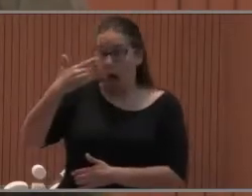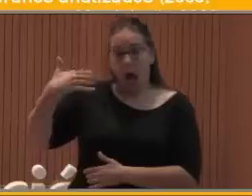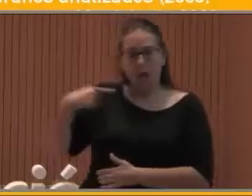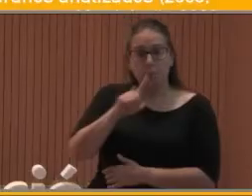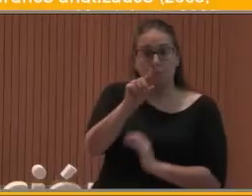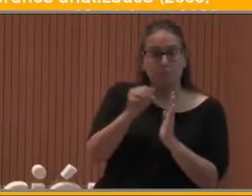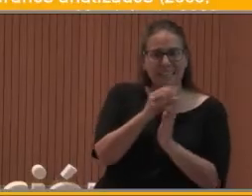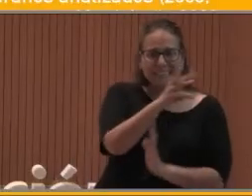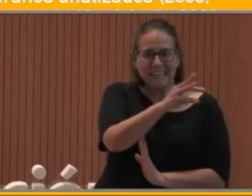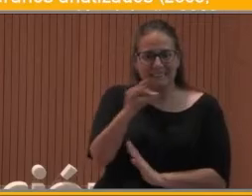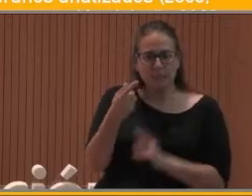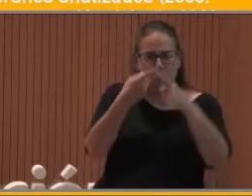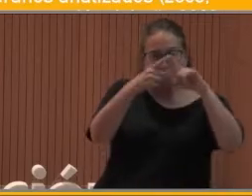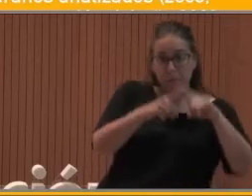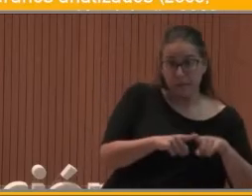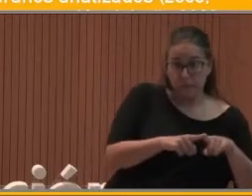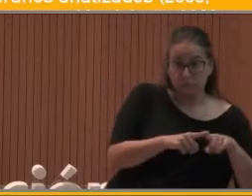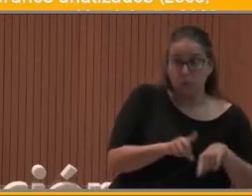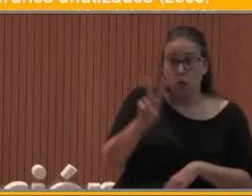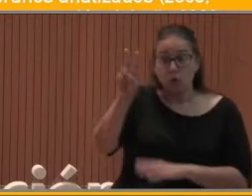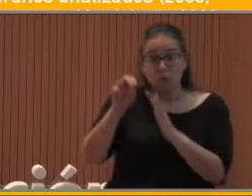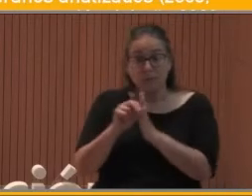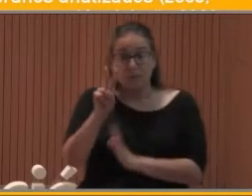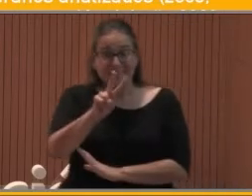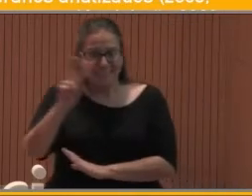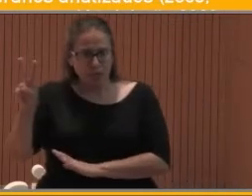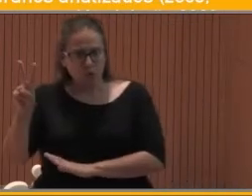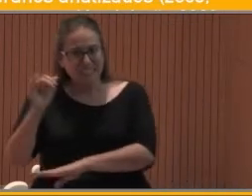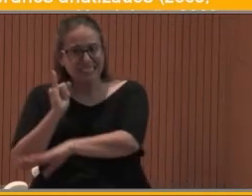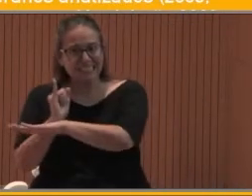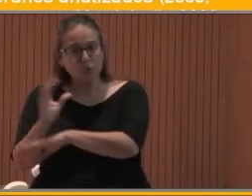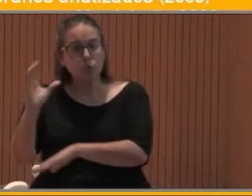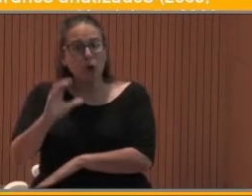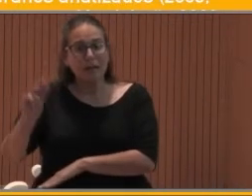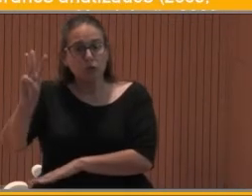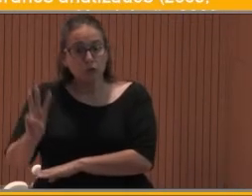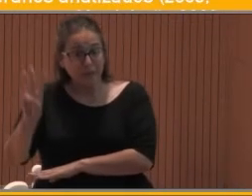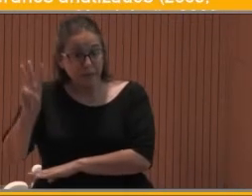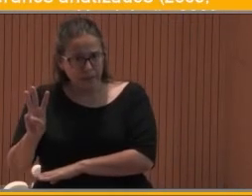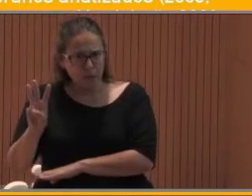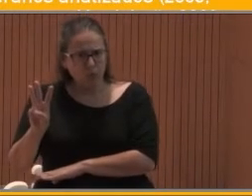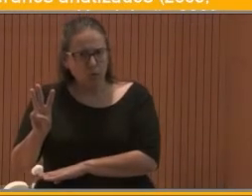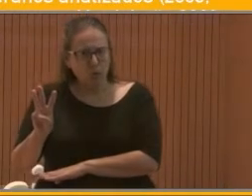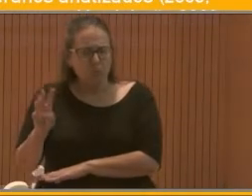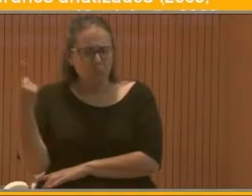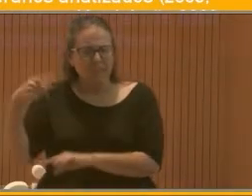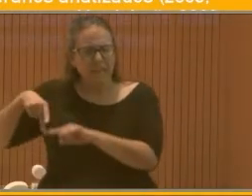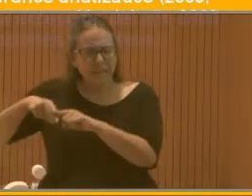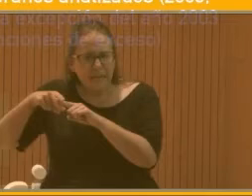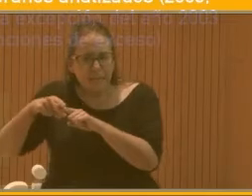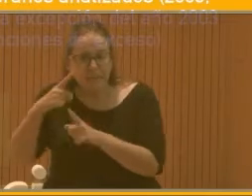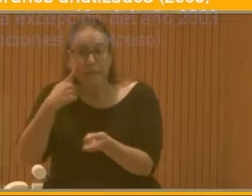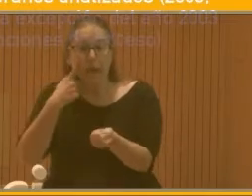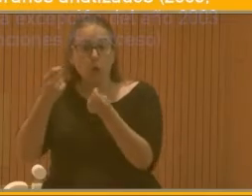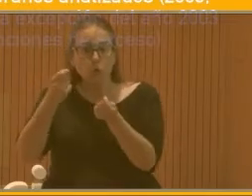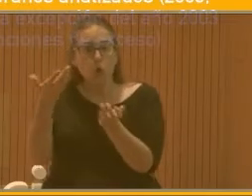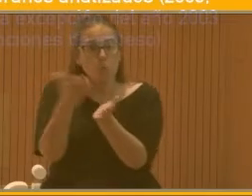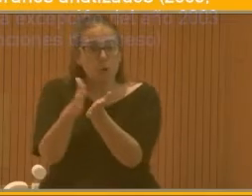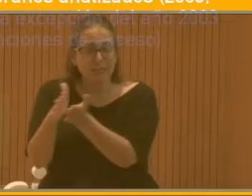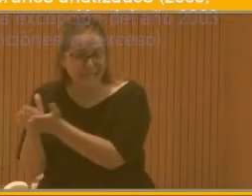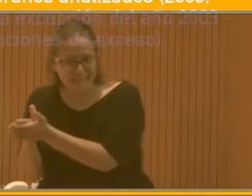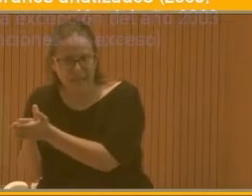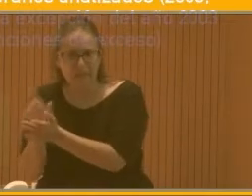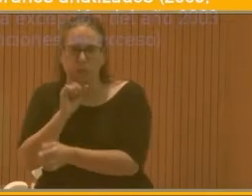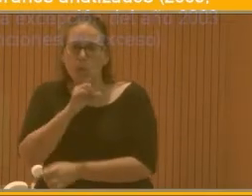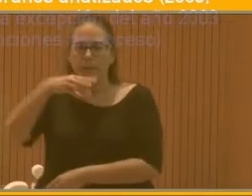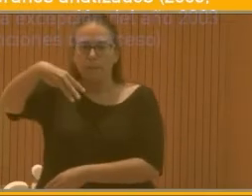calcula el Instituto de Salud Carlos III, el Centro Nacional de Epidemiología, a través de la herramienta de monitorización de la mortalidad, MOMO,